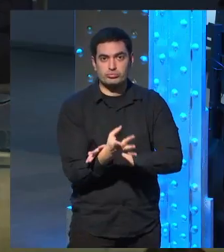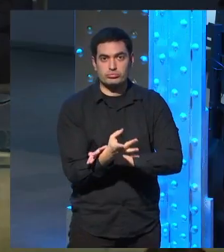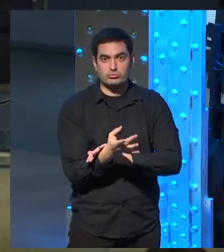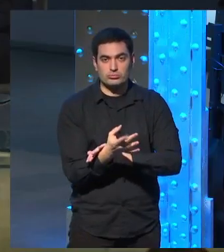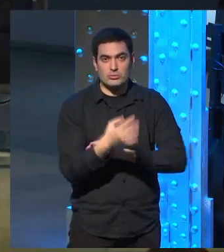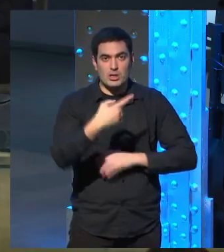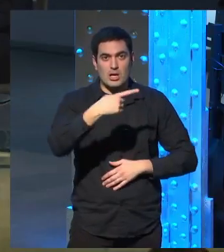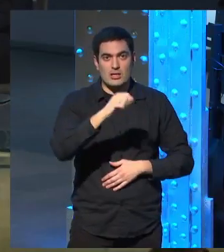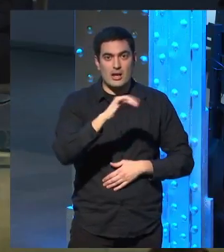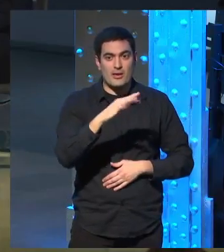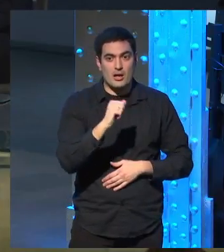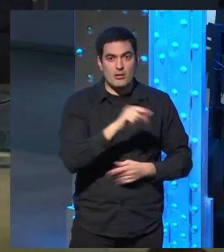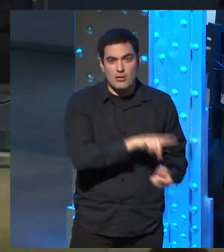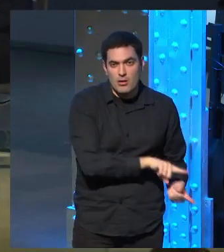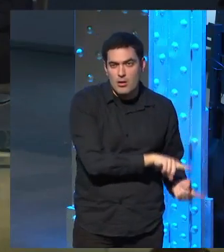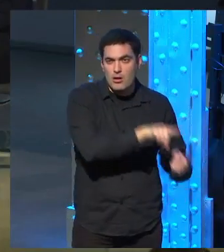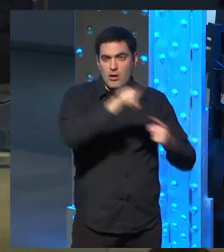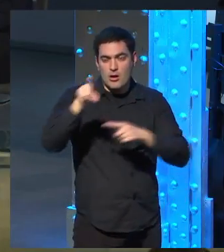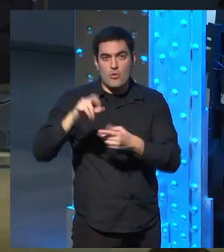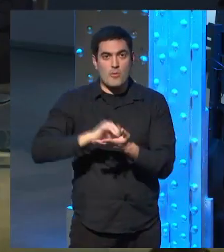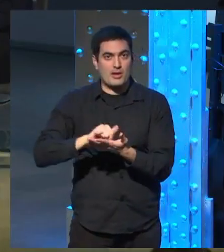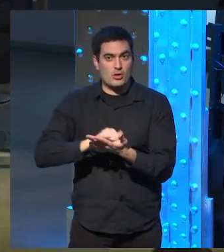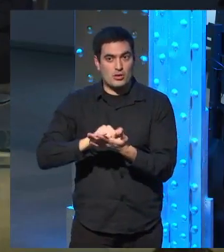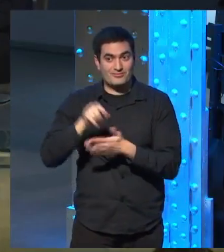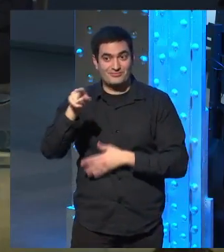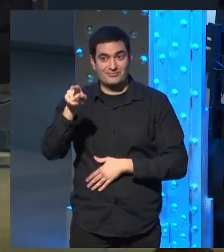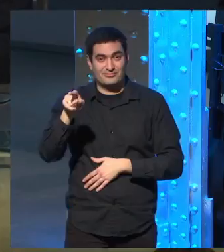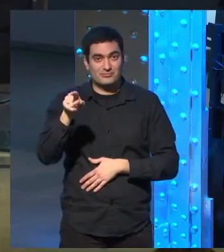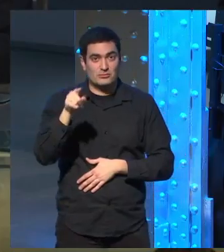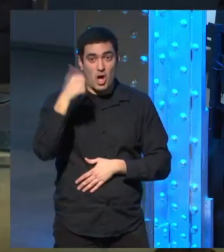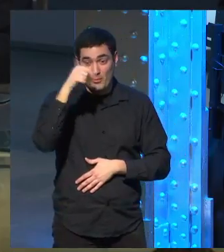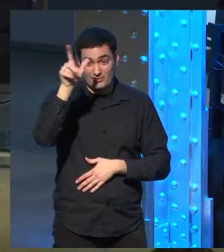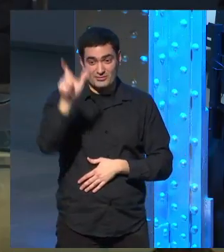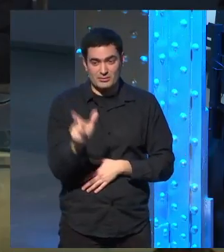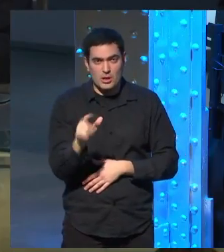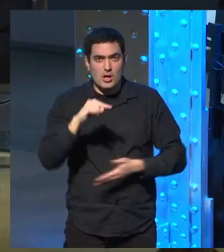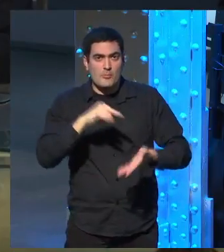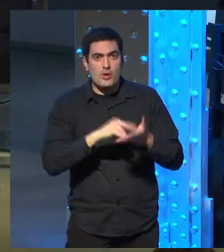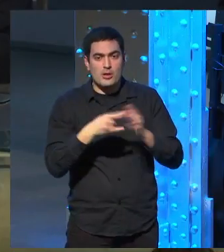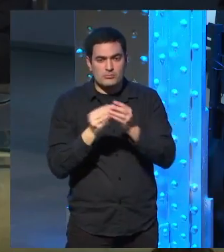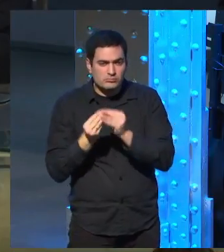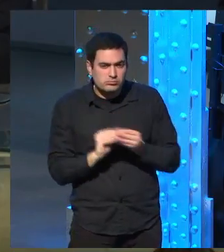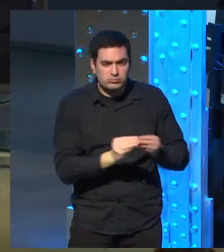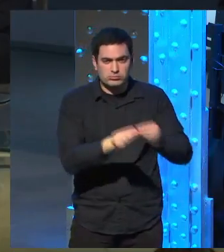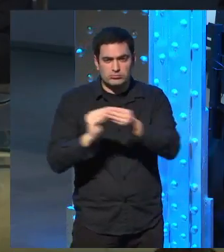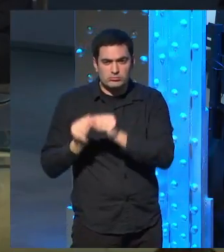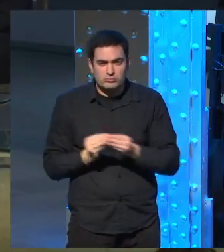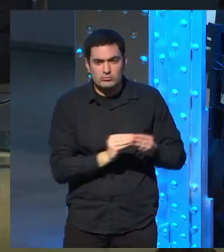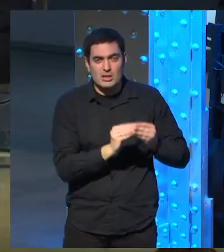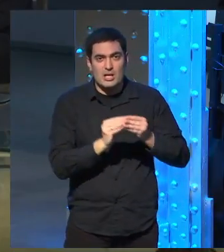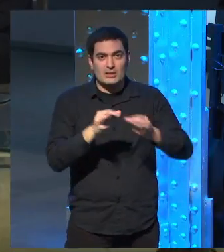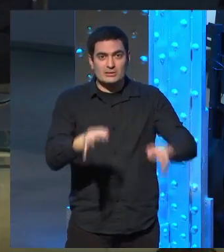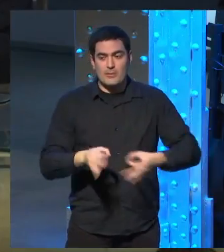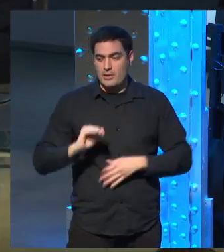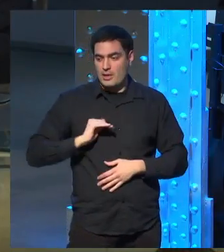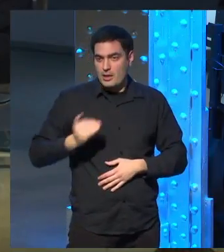Torre García emigró a Nueva York, y el hombre que estaba haciendo siempre proyectos de